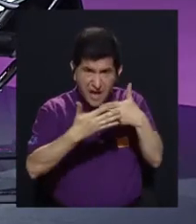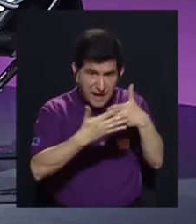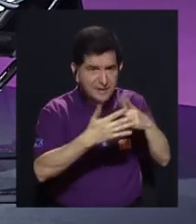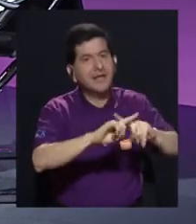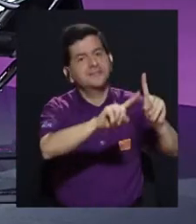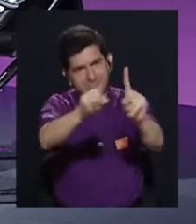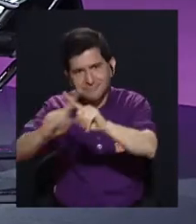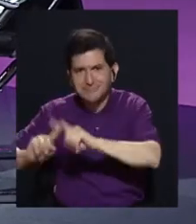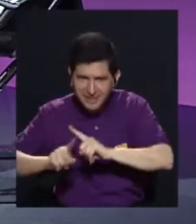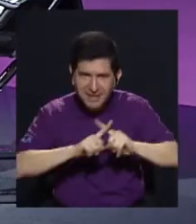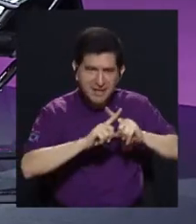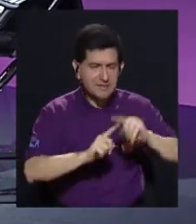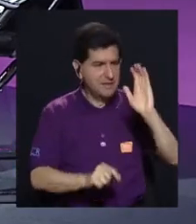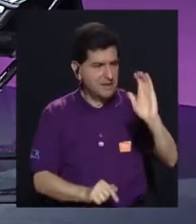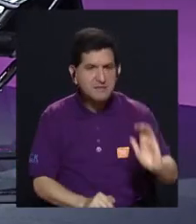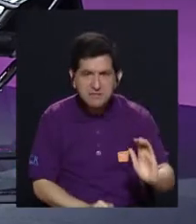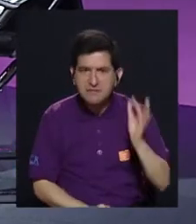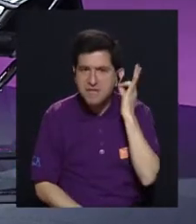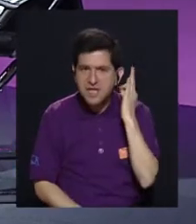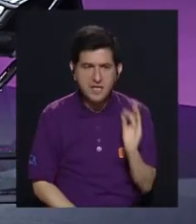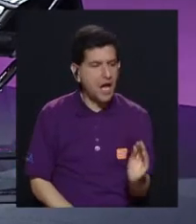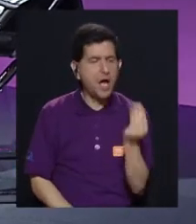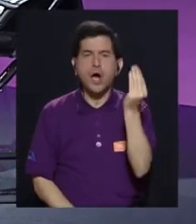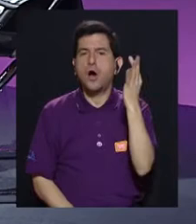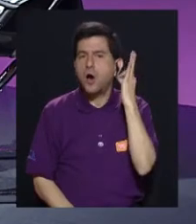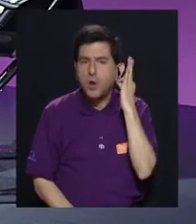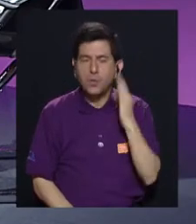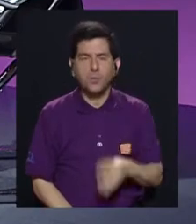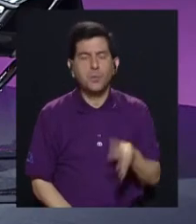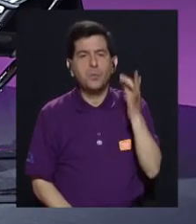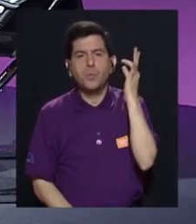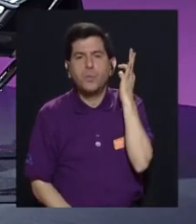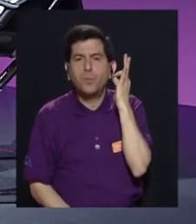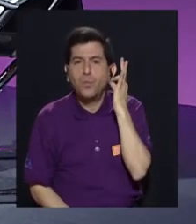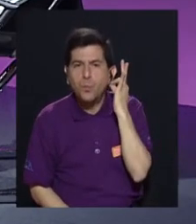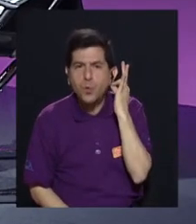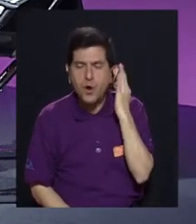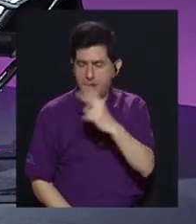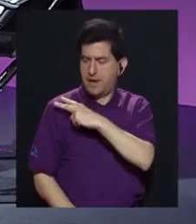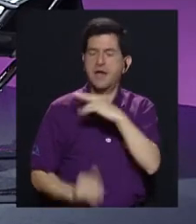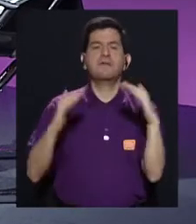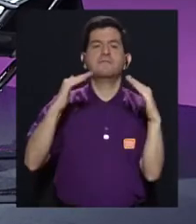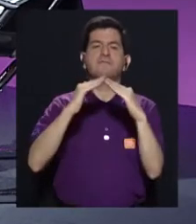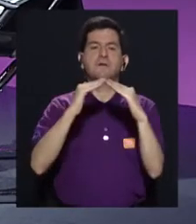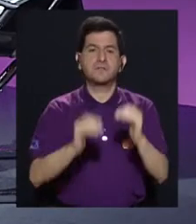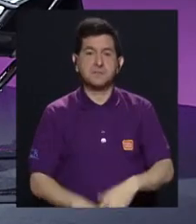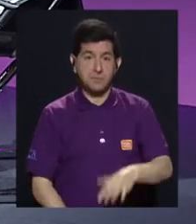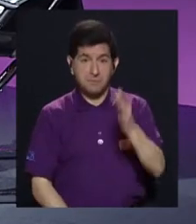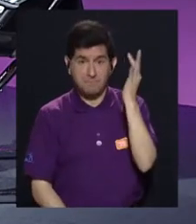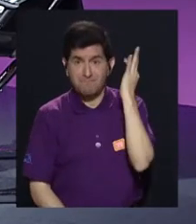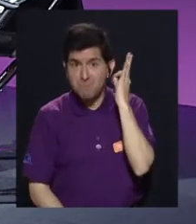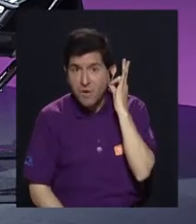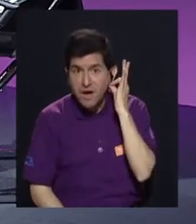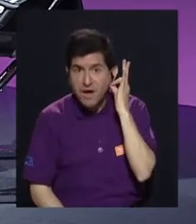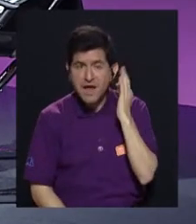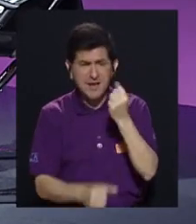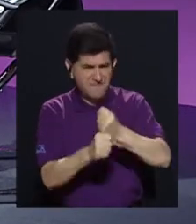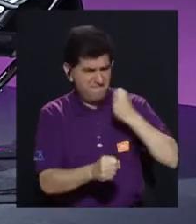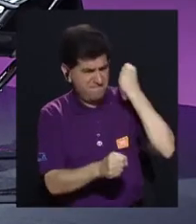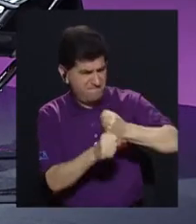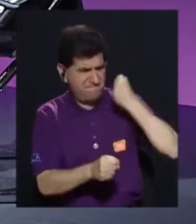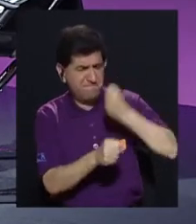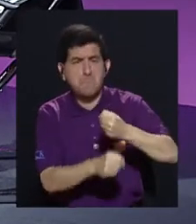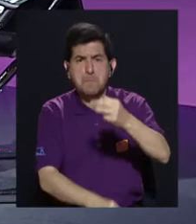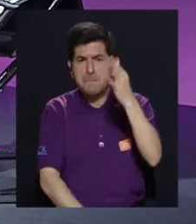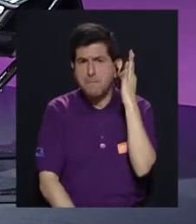muchas son niñas son adolescentes son mujeres jefas de hogar son mujeres trabajando